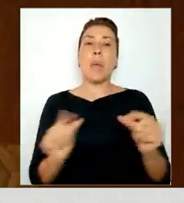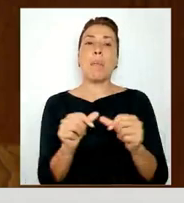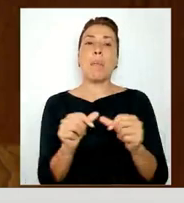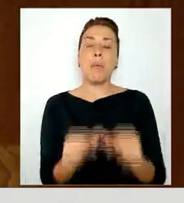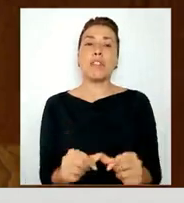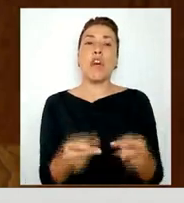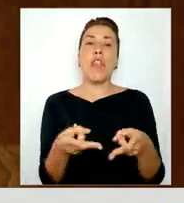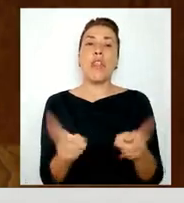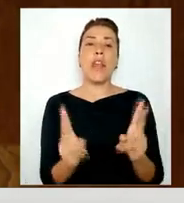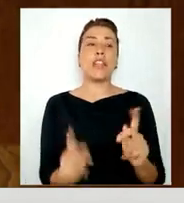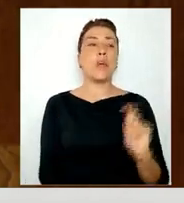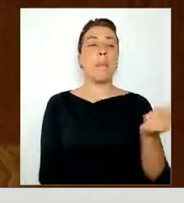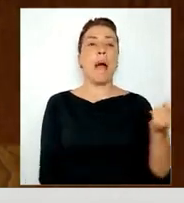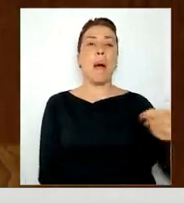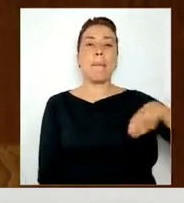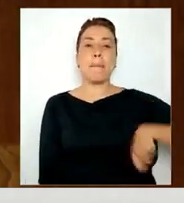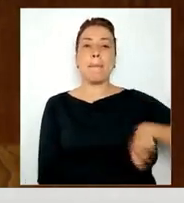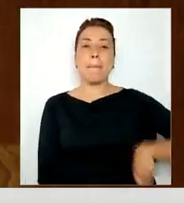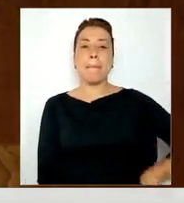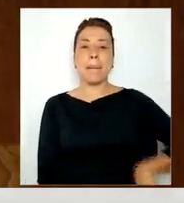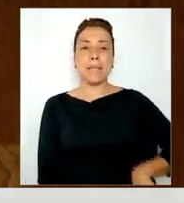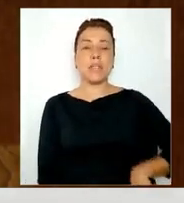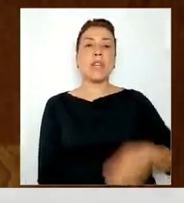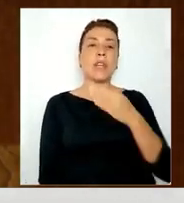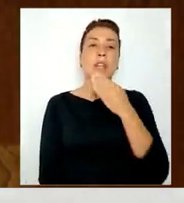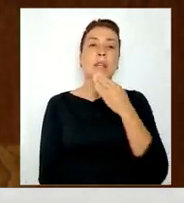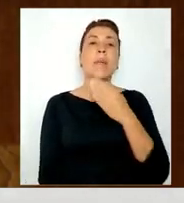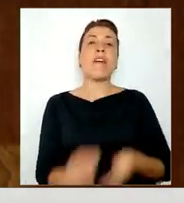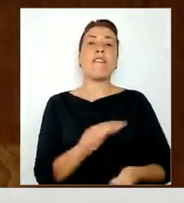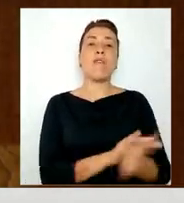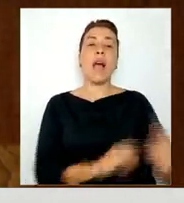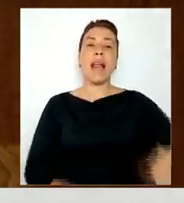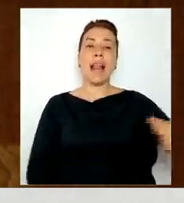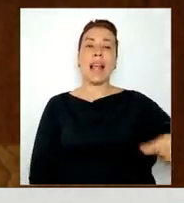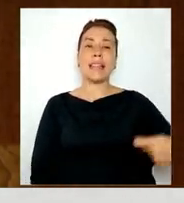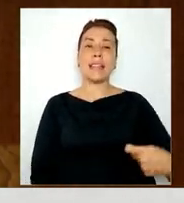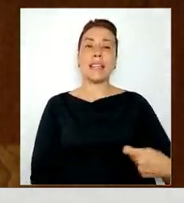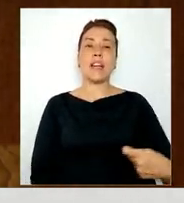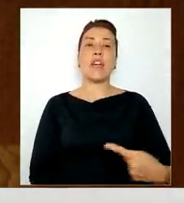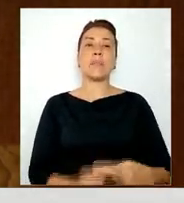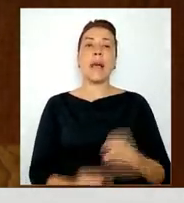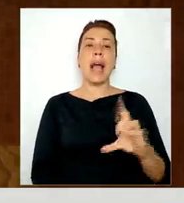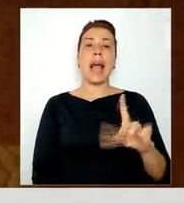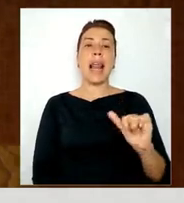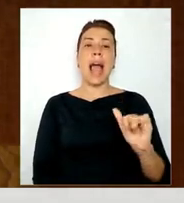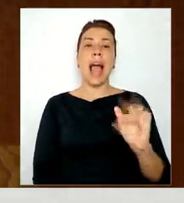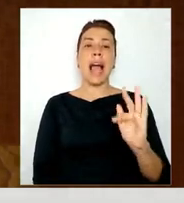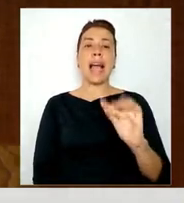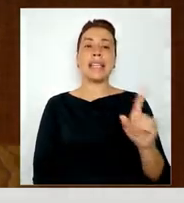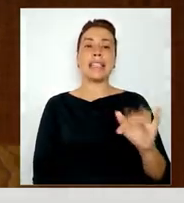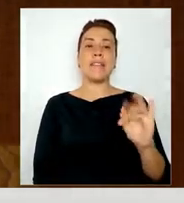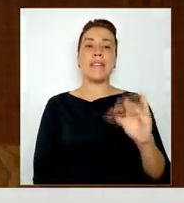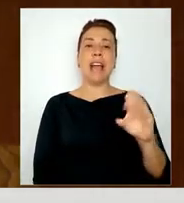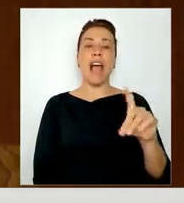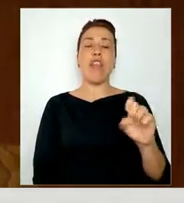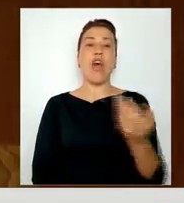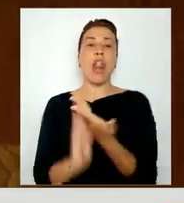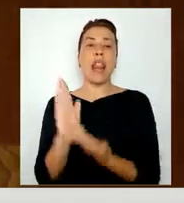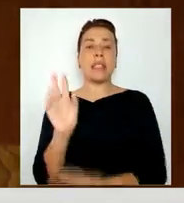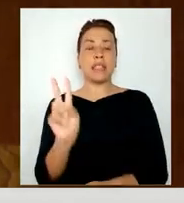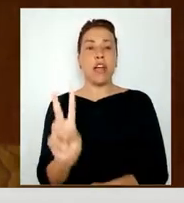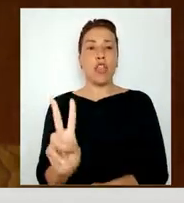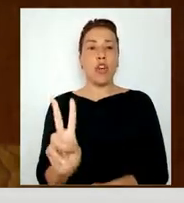y a quienes se acogieron a retiro clasificado en lista número dos salvo que esa